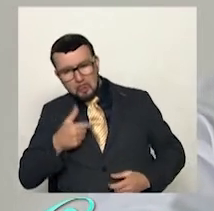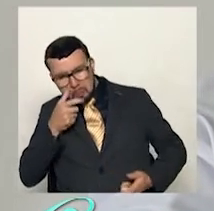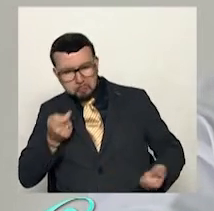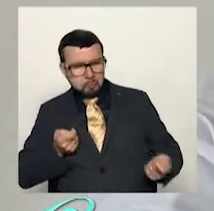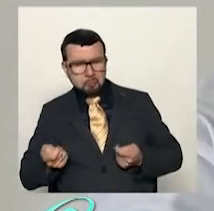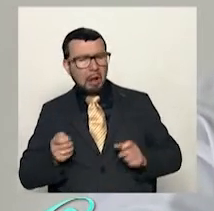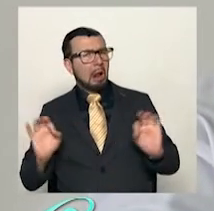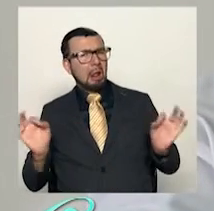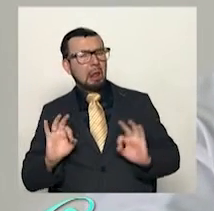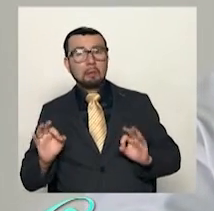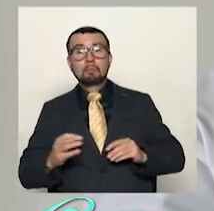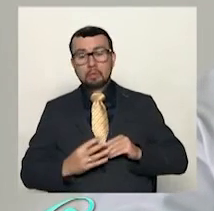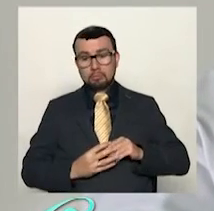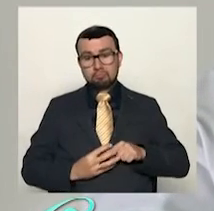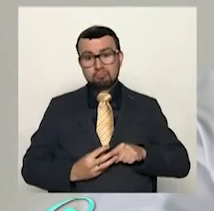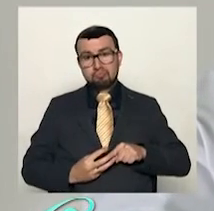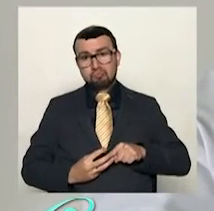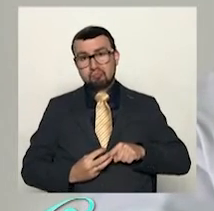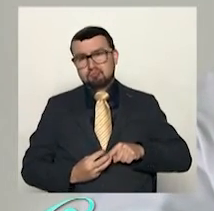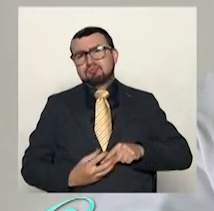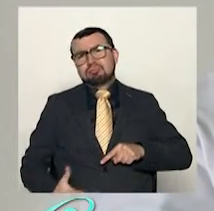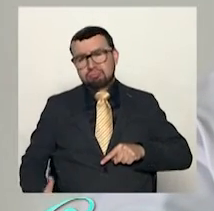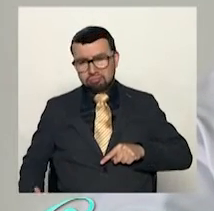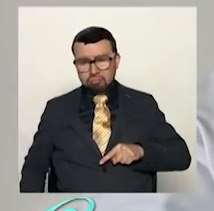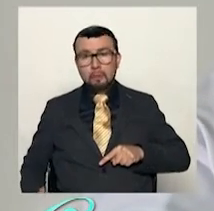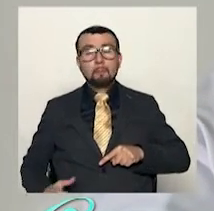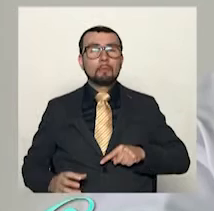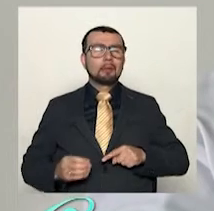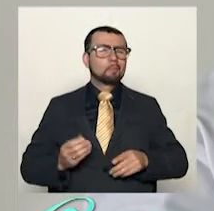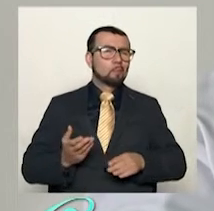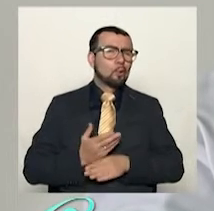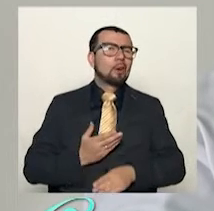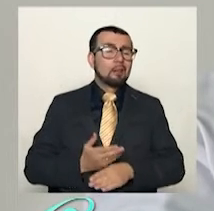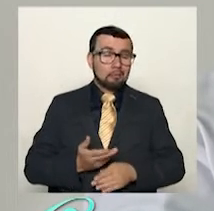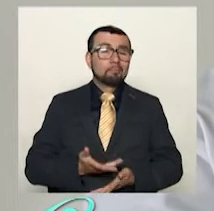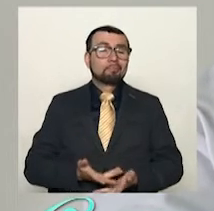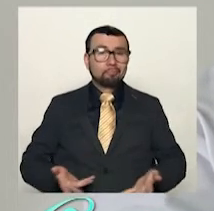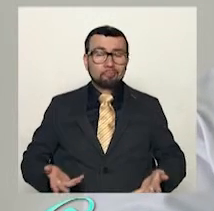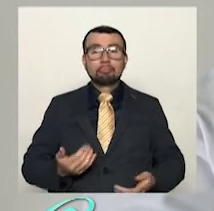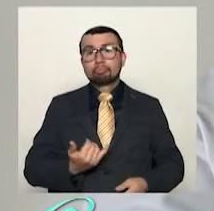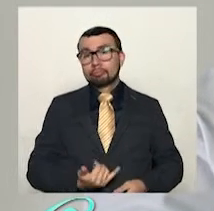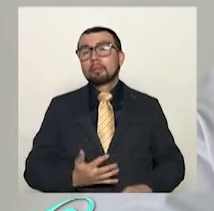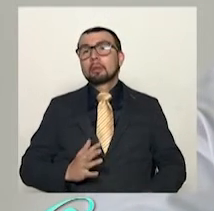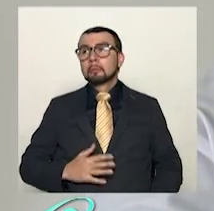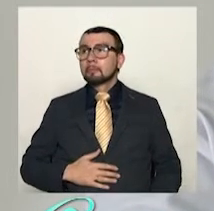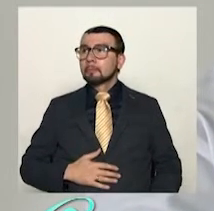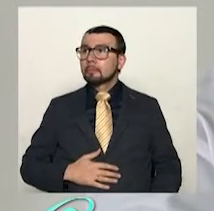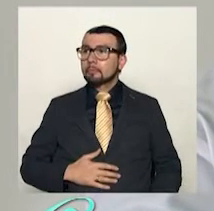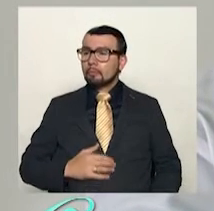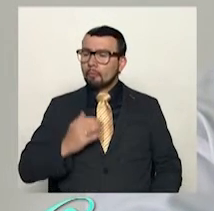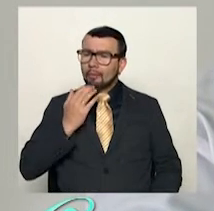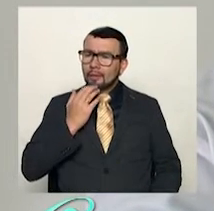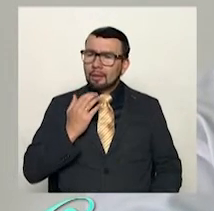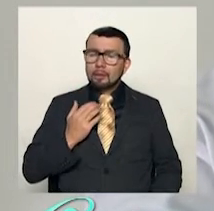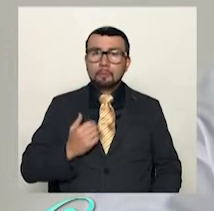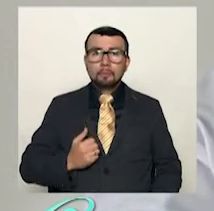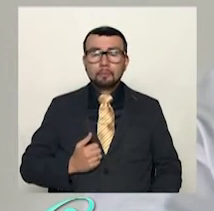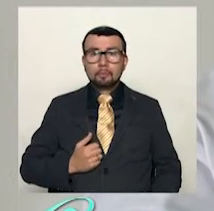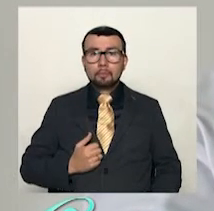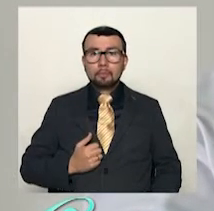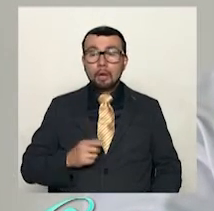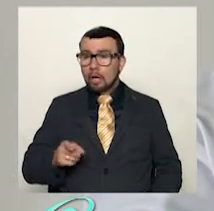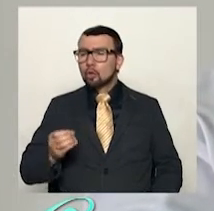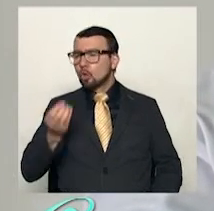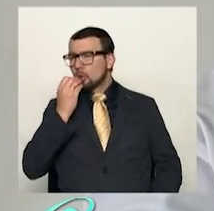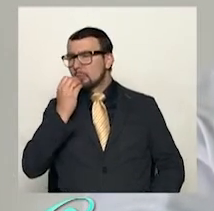son las apéndices que se perforan, que se producen peritonitis y el resto de complicaciones. La dejada de la